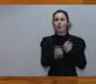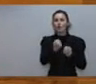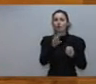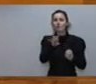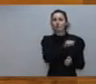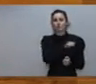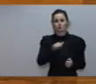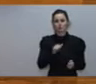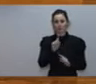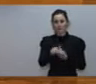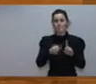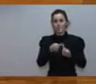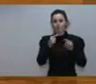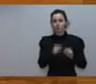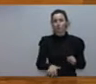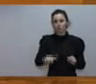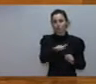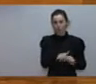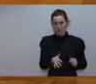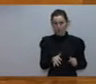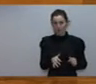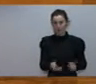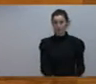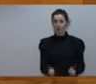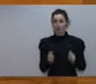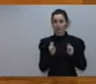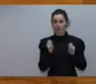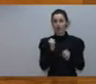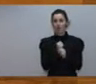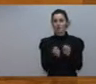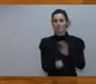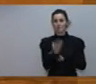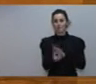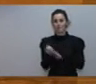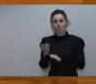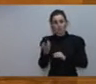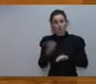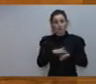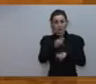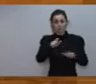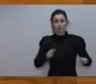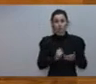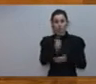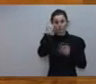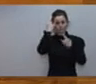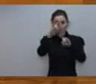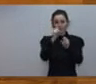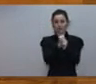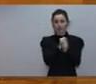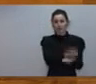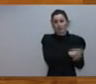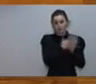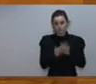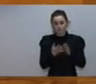autonómica y local. Proporcionan empleo agroganadero en la transformación de productos, en